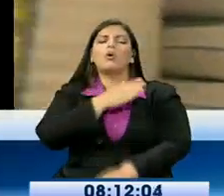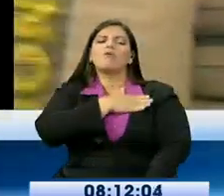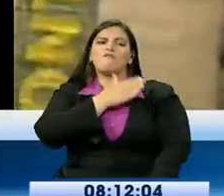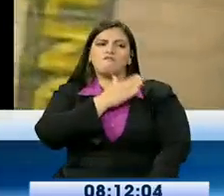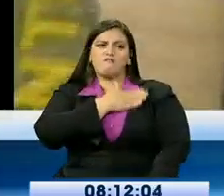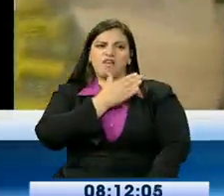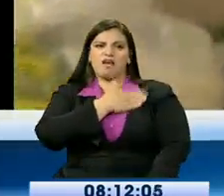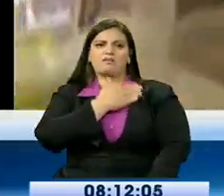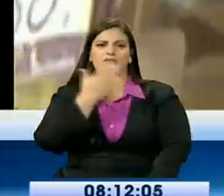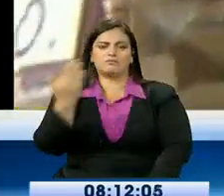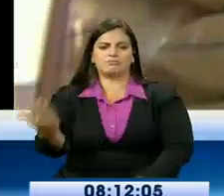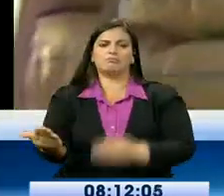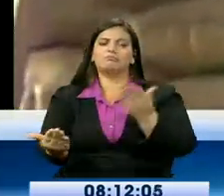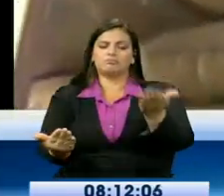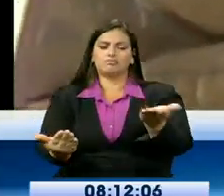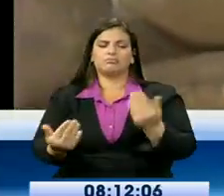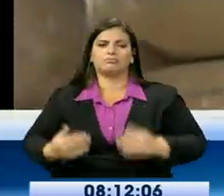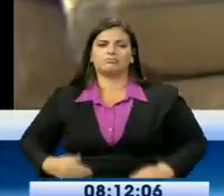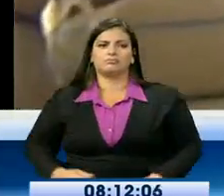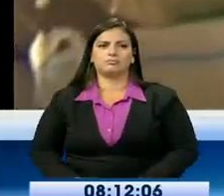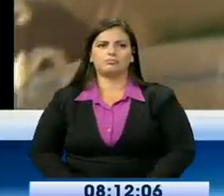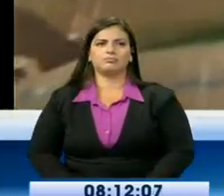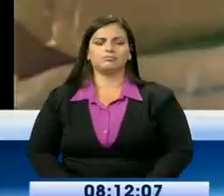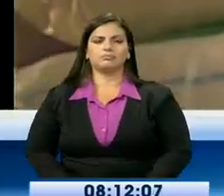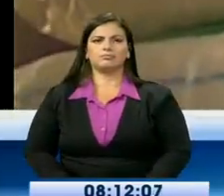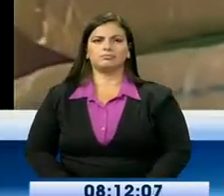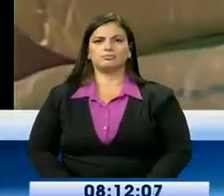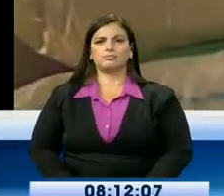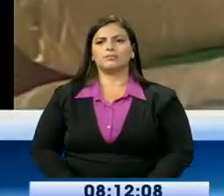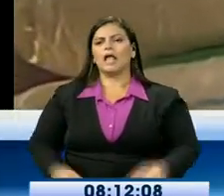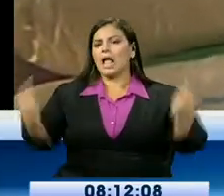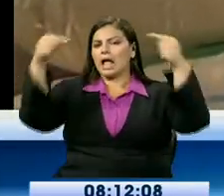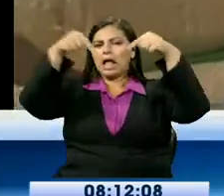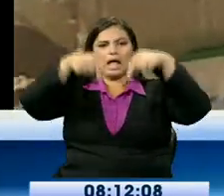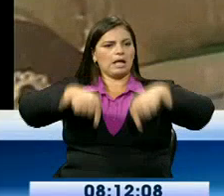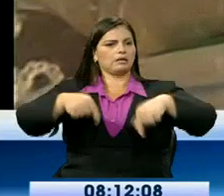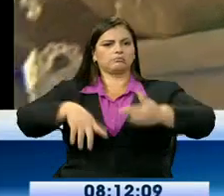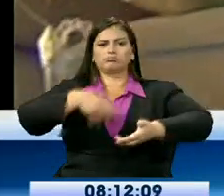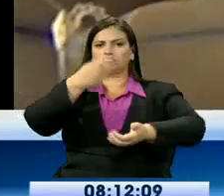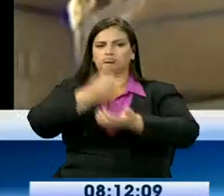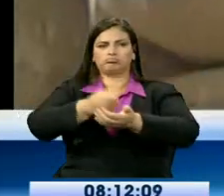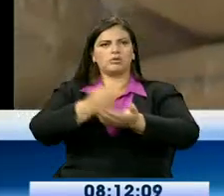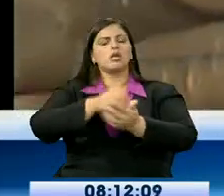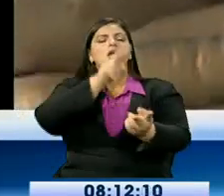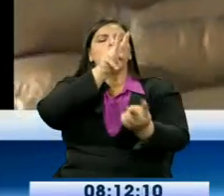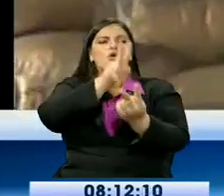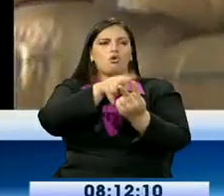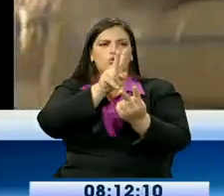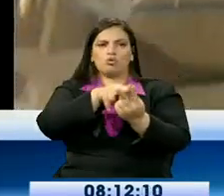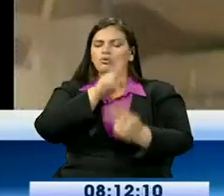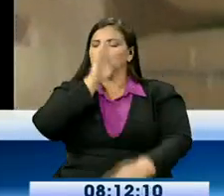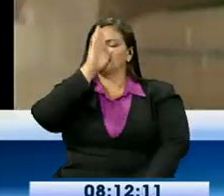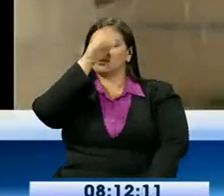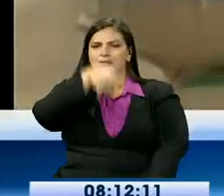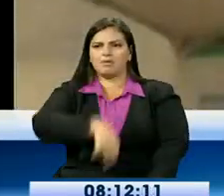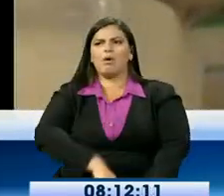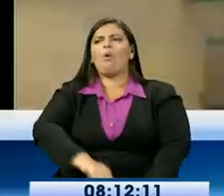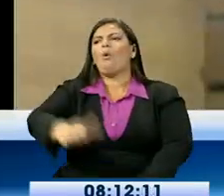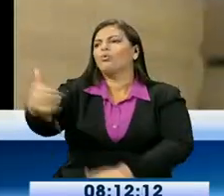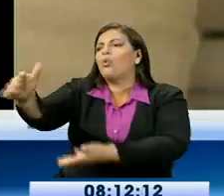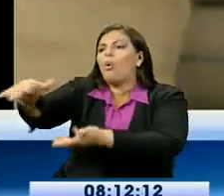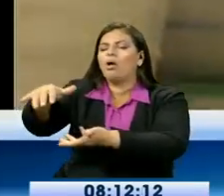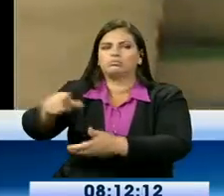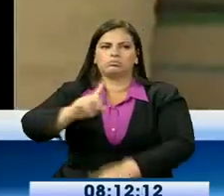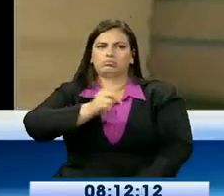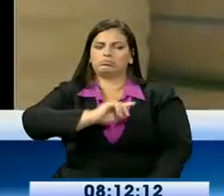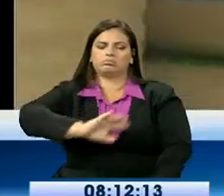los vendedores que le llevan? Yo no compro en otro lado, siempre compro aquí a la señora. Soy cliente de ella, entonces tengo confianza en